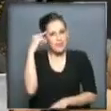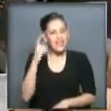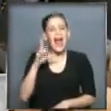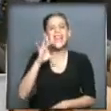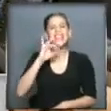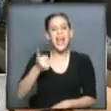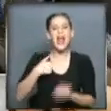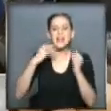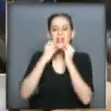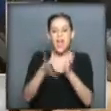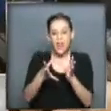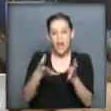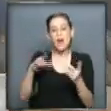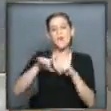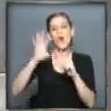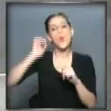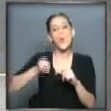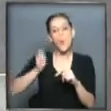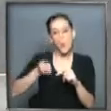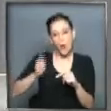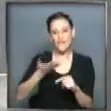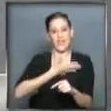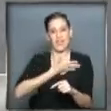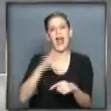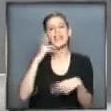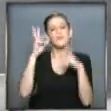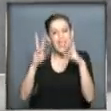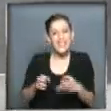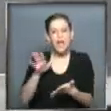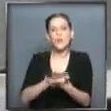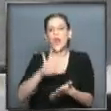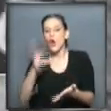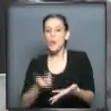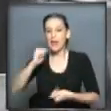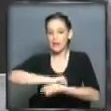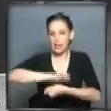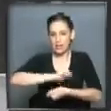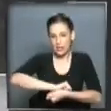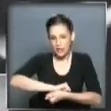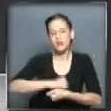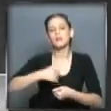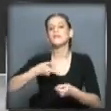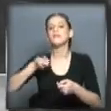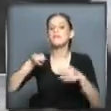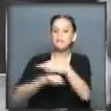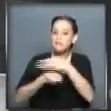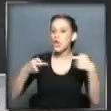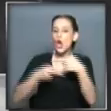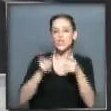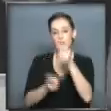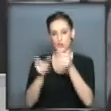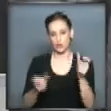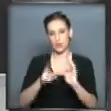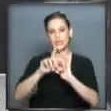declaró ante el juez federal Julián Ercolín en la causa que se investiga la apropiación de papel prensa como delito de lesa humanidad